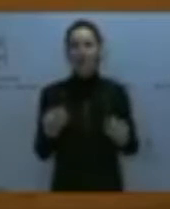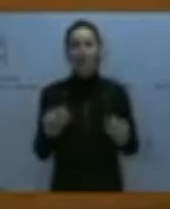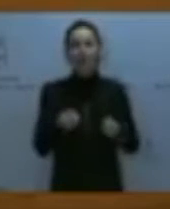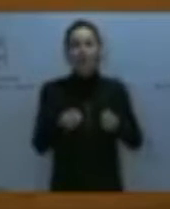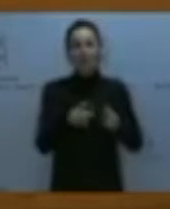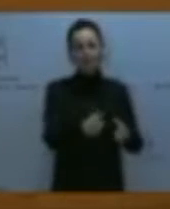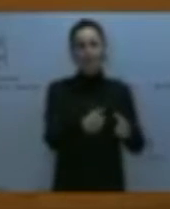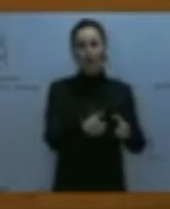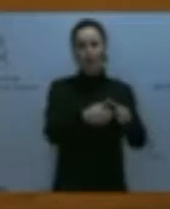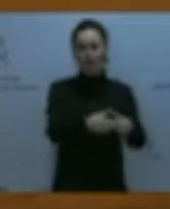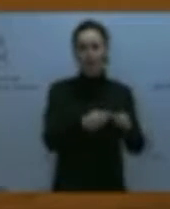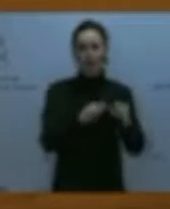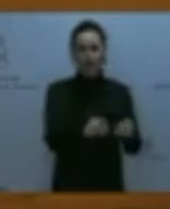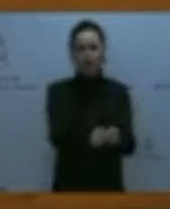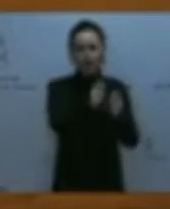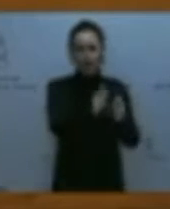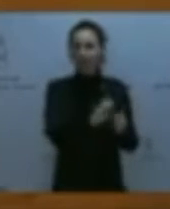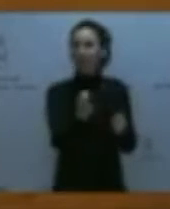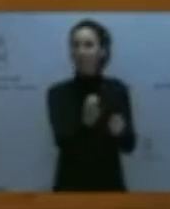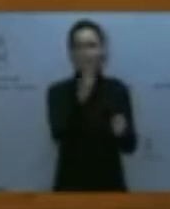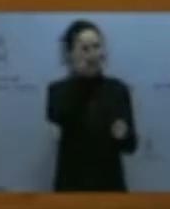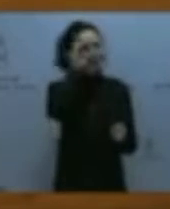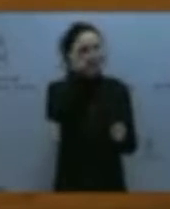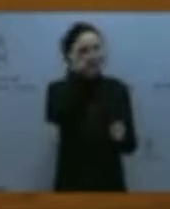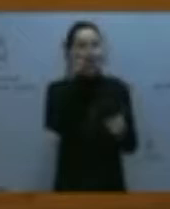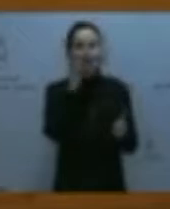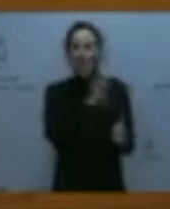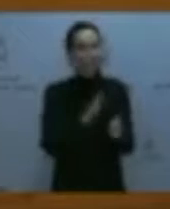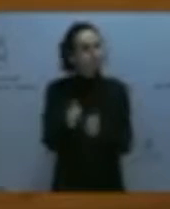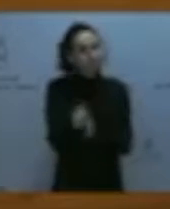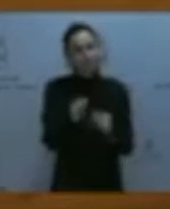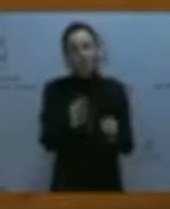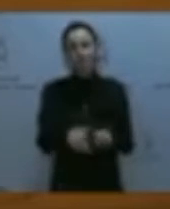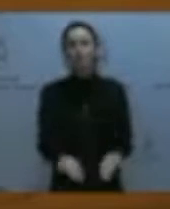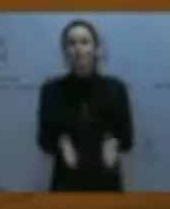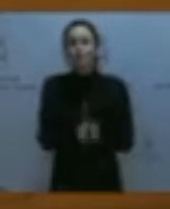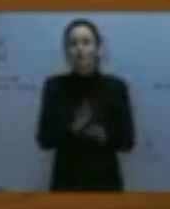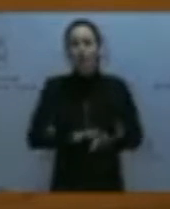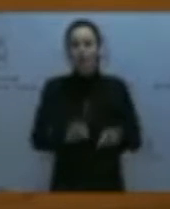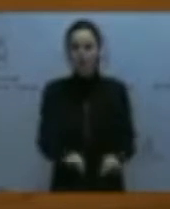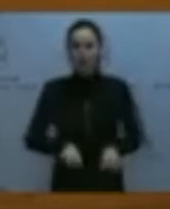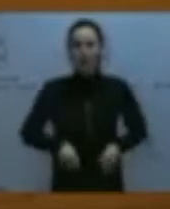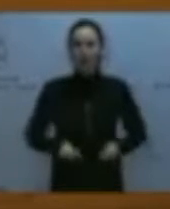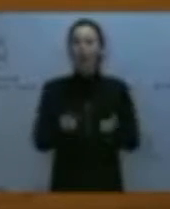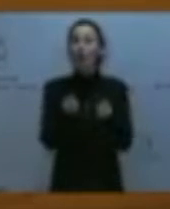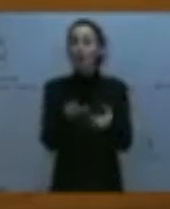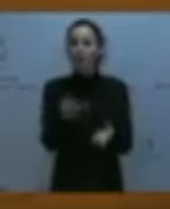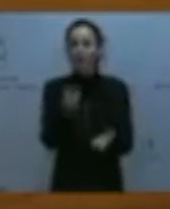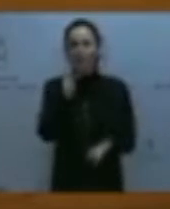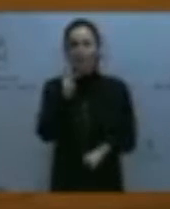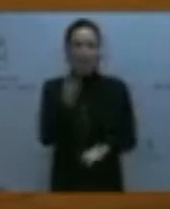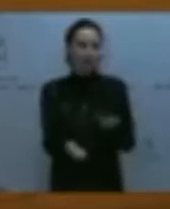sector pesquero al respecto de ser dotadas en primer orden de los totales admisibles de capturas y en